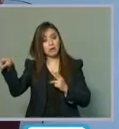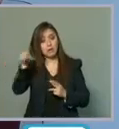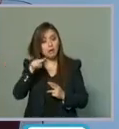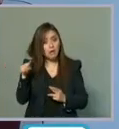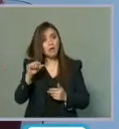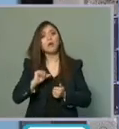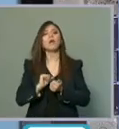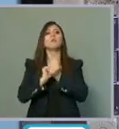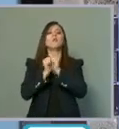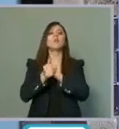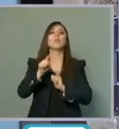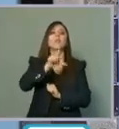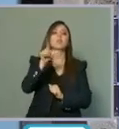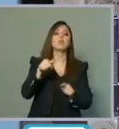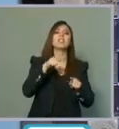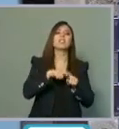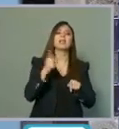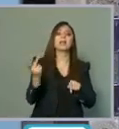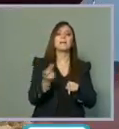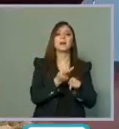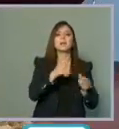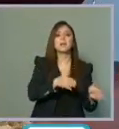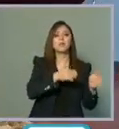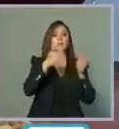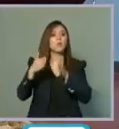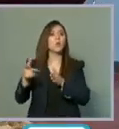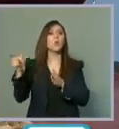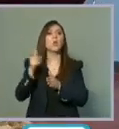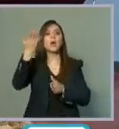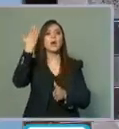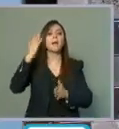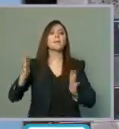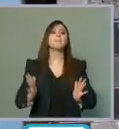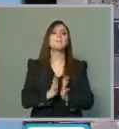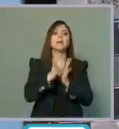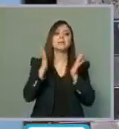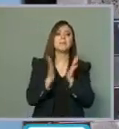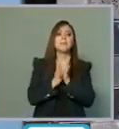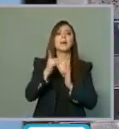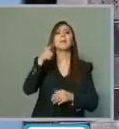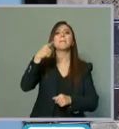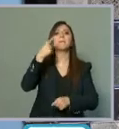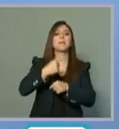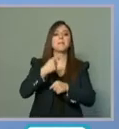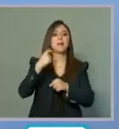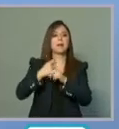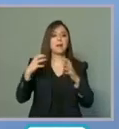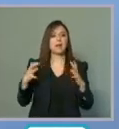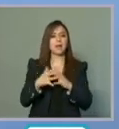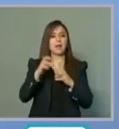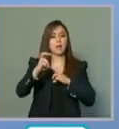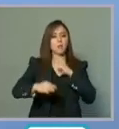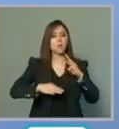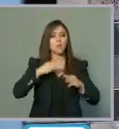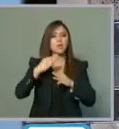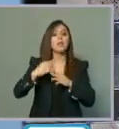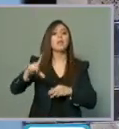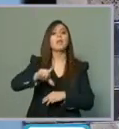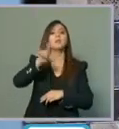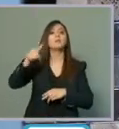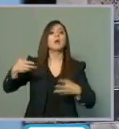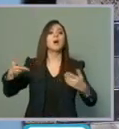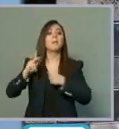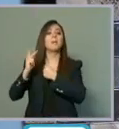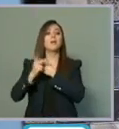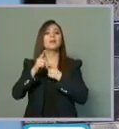los acontecimientos posteriores, ¿no? La participación en la Primera Guerra Mundial, que es tan terrible para Rusia, ¿no? El surgimiento de la Unión Soviética, y